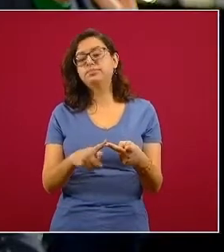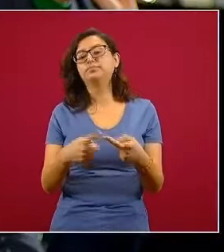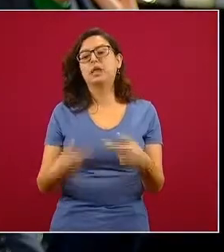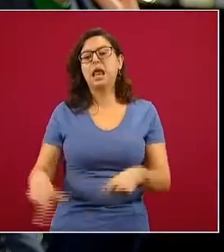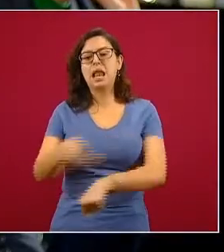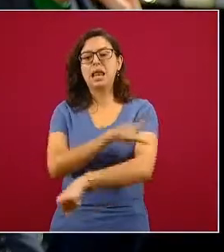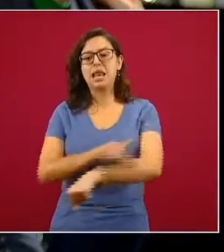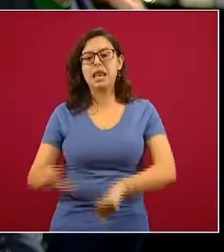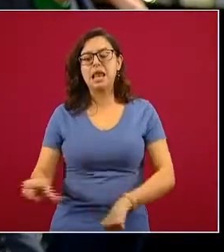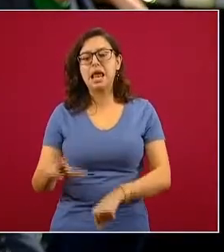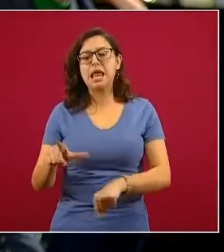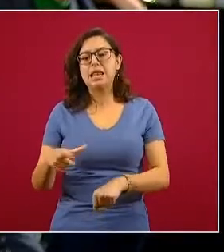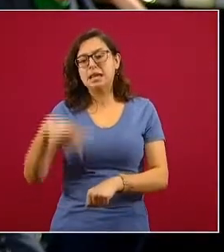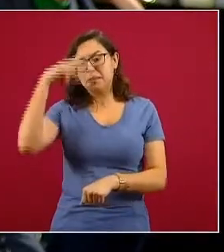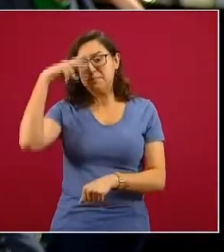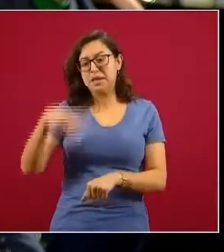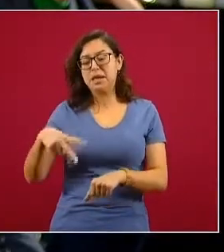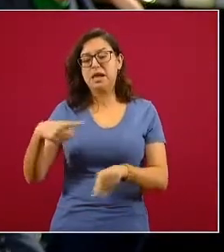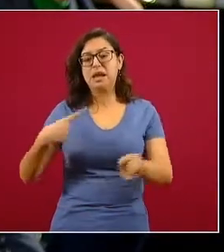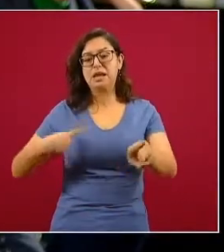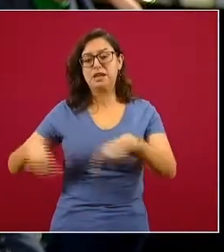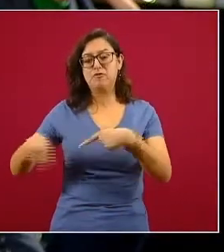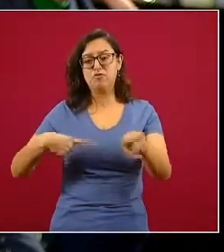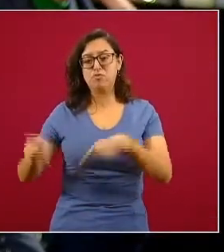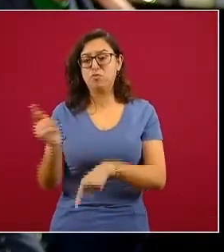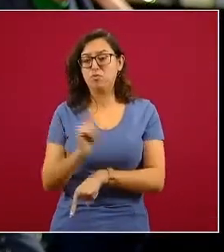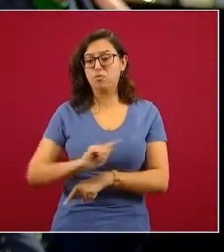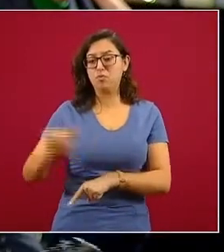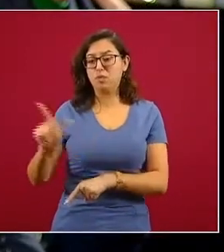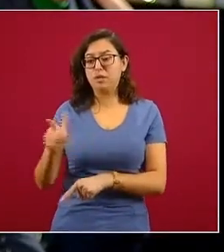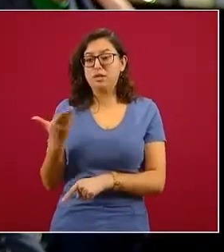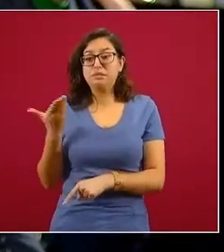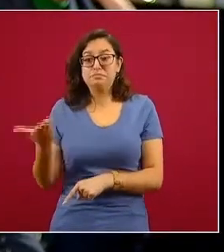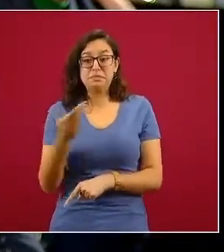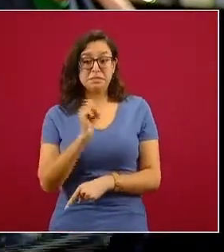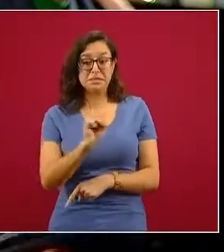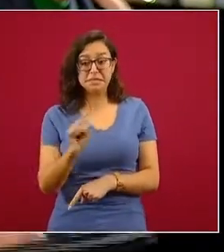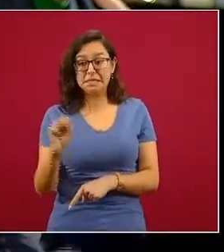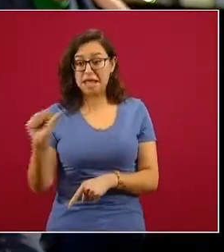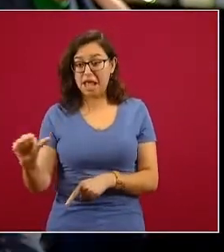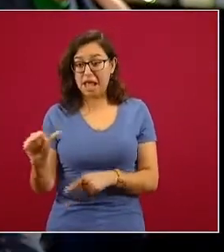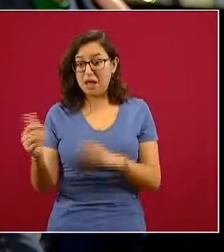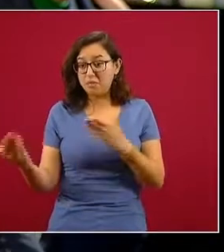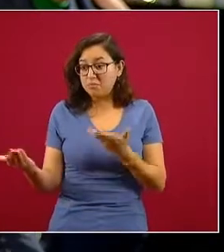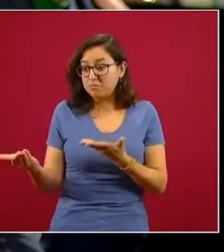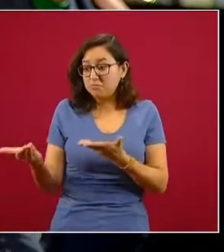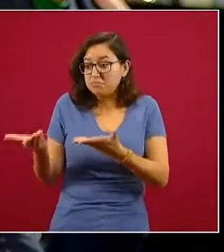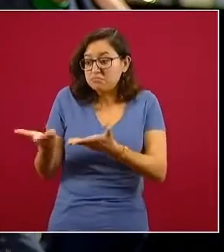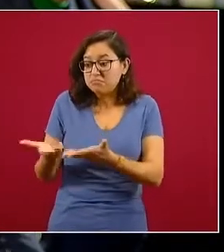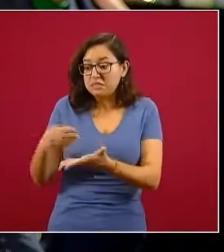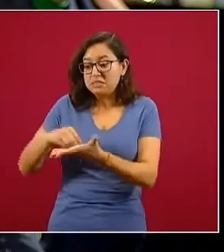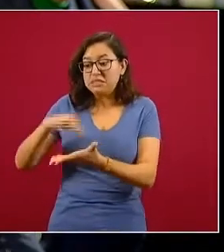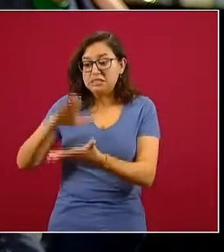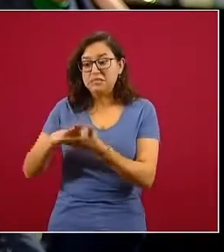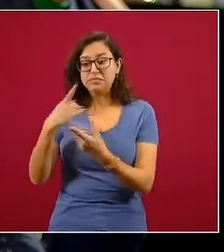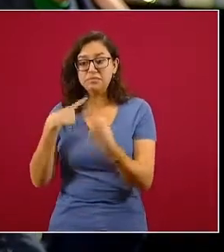Fútbol Profesional habla que se va a acercar con la Secretaría de Salud, no sé si ya buscaron una cita con